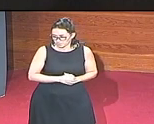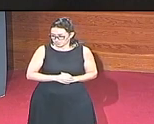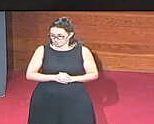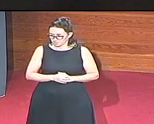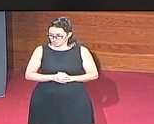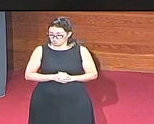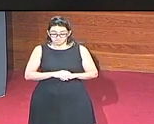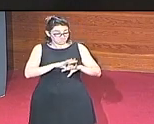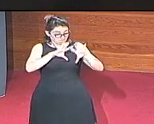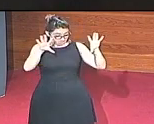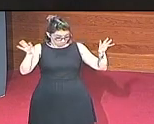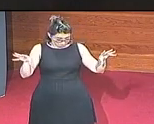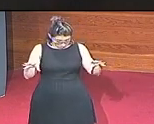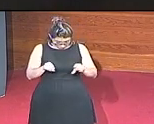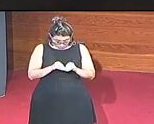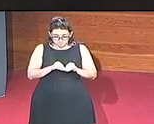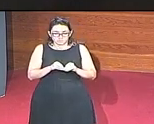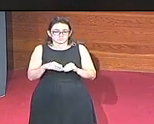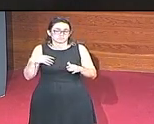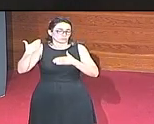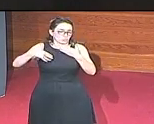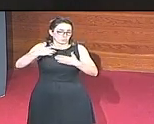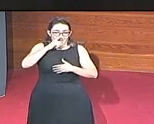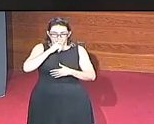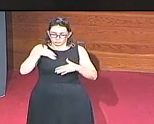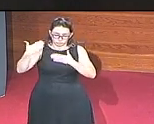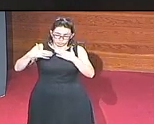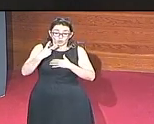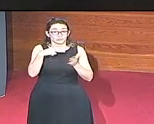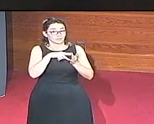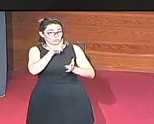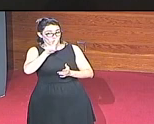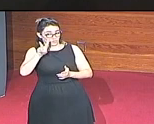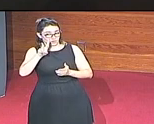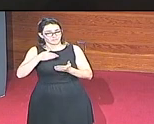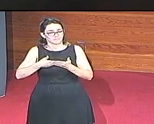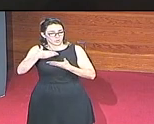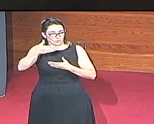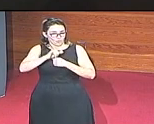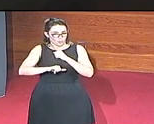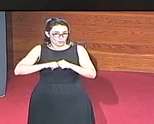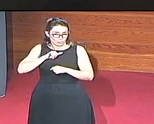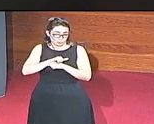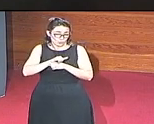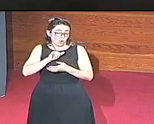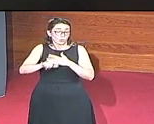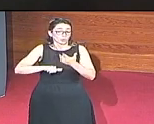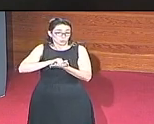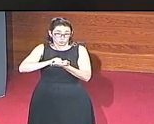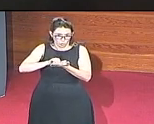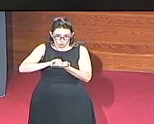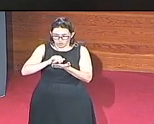y todo esto pasan muchísimos años y llega a 2012 y el 'new york times' en internet las nuevas tecnologías